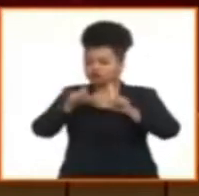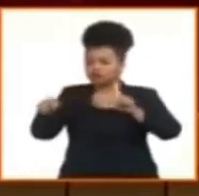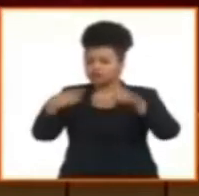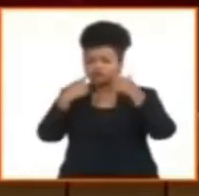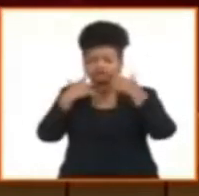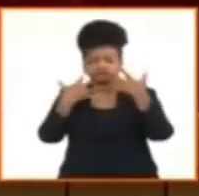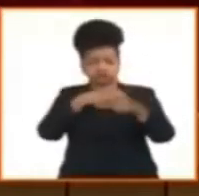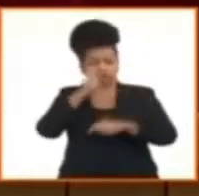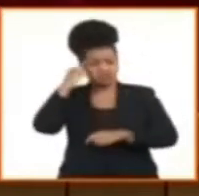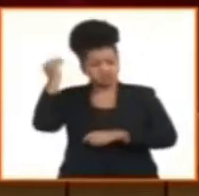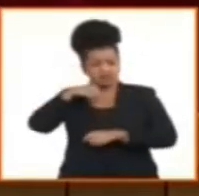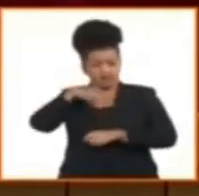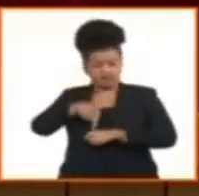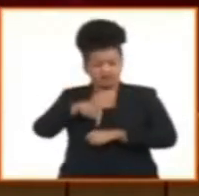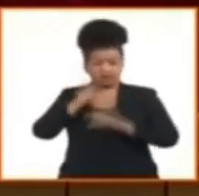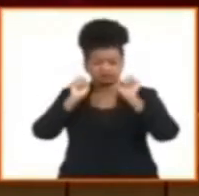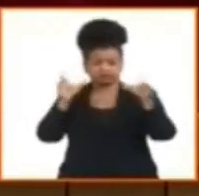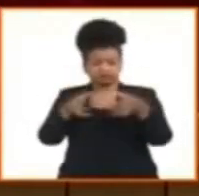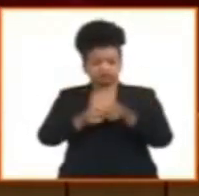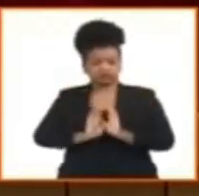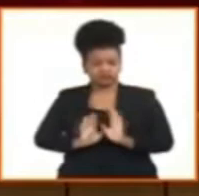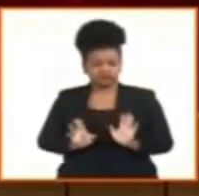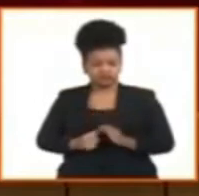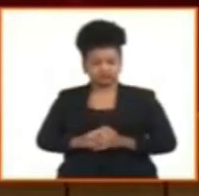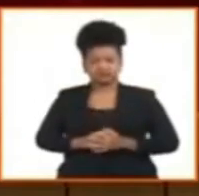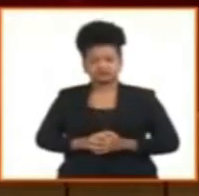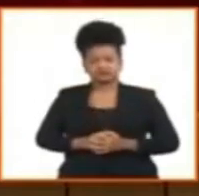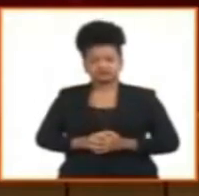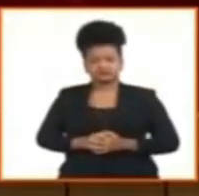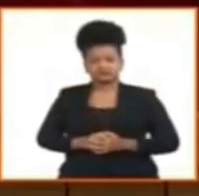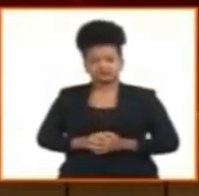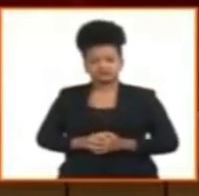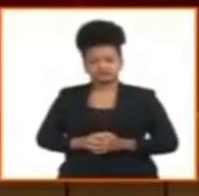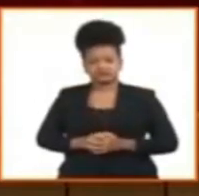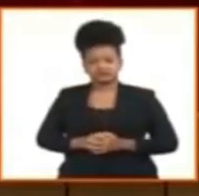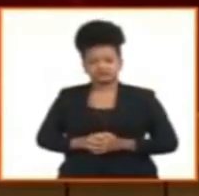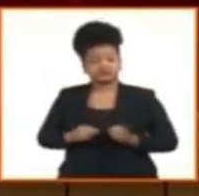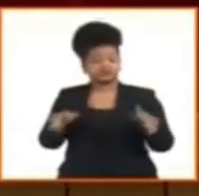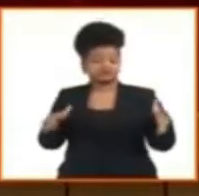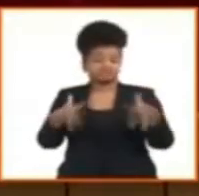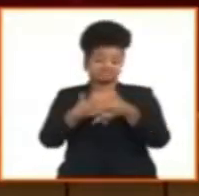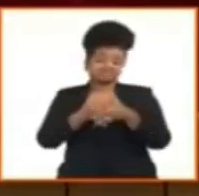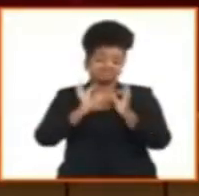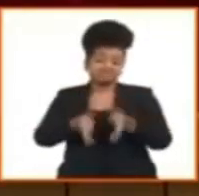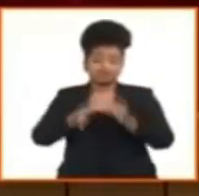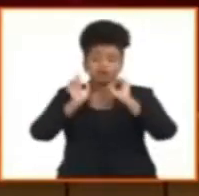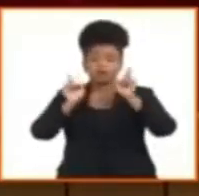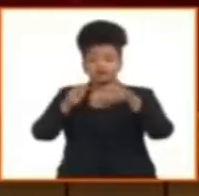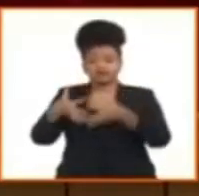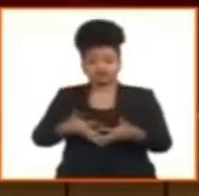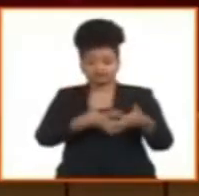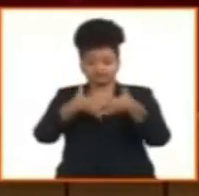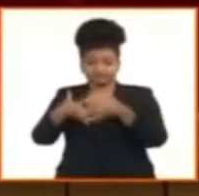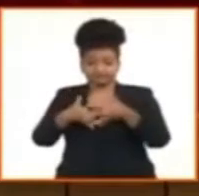definido en este encuentro y que tiene que ver también con la política agresiva del gobierno de los Estados Unidos, en este caso contra